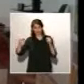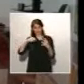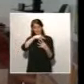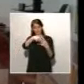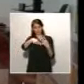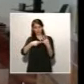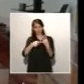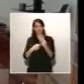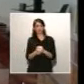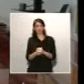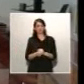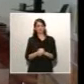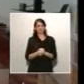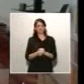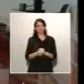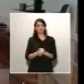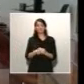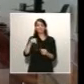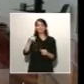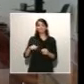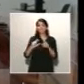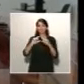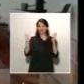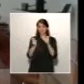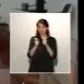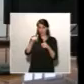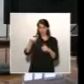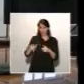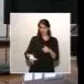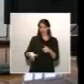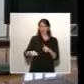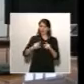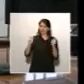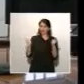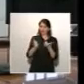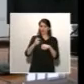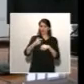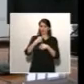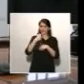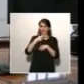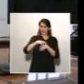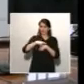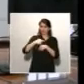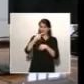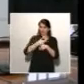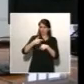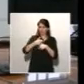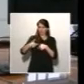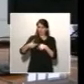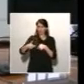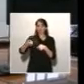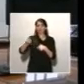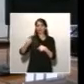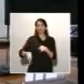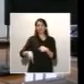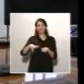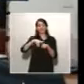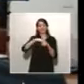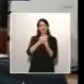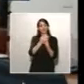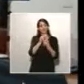reunión de hoy ha sido una reunión prolongada, en unas circunstancias también distintas, con